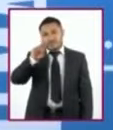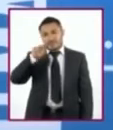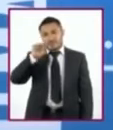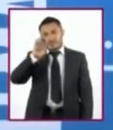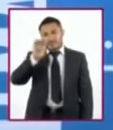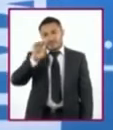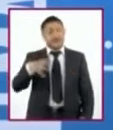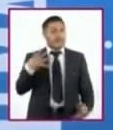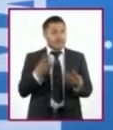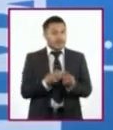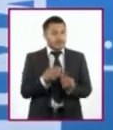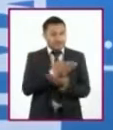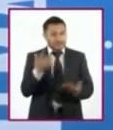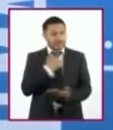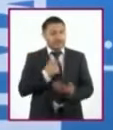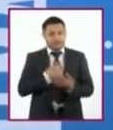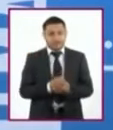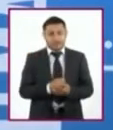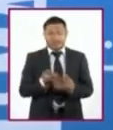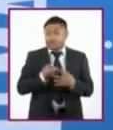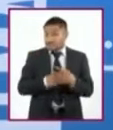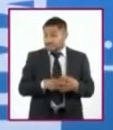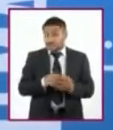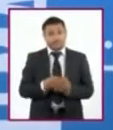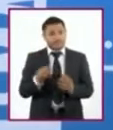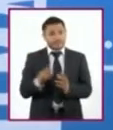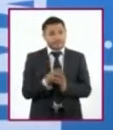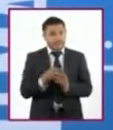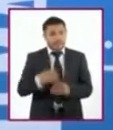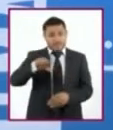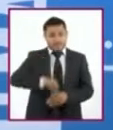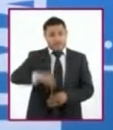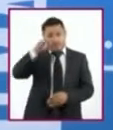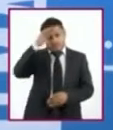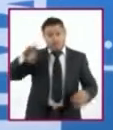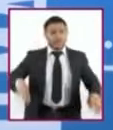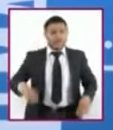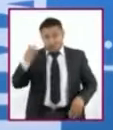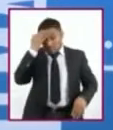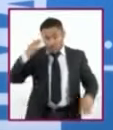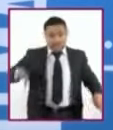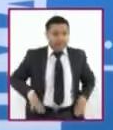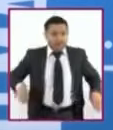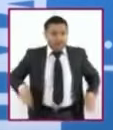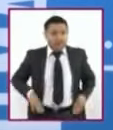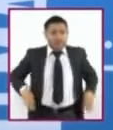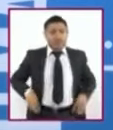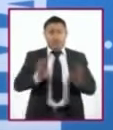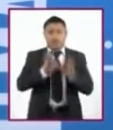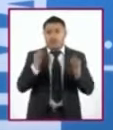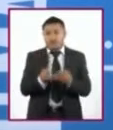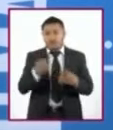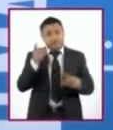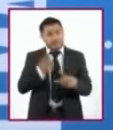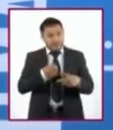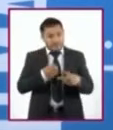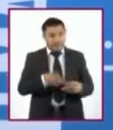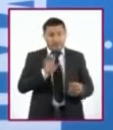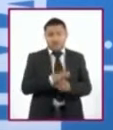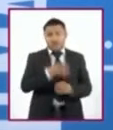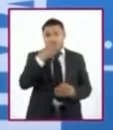En esta sesión exploraremos las propiedades que se conservan de las figuras simétricas. Los materiales que vamos